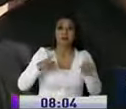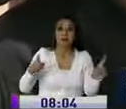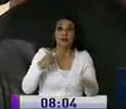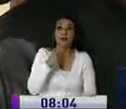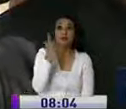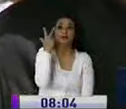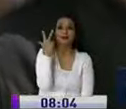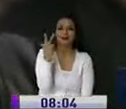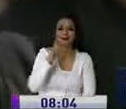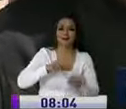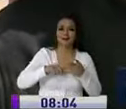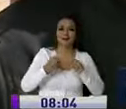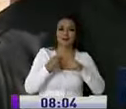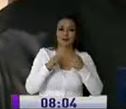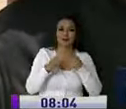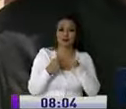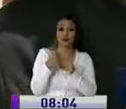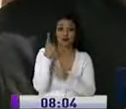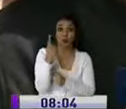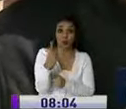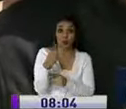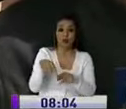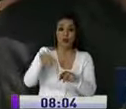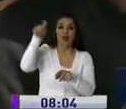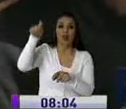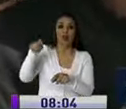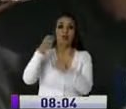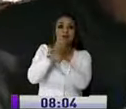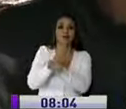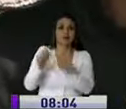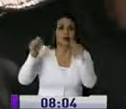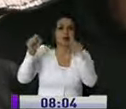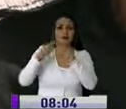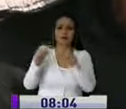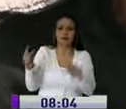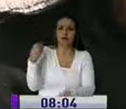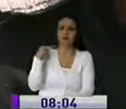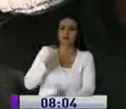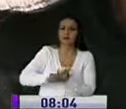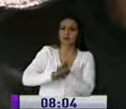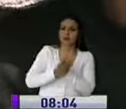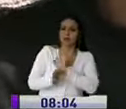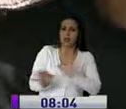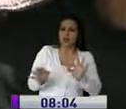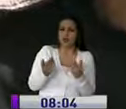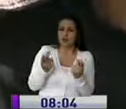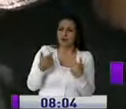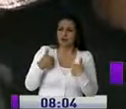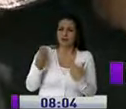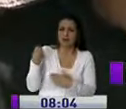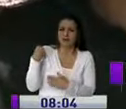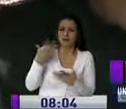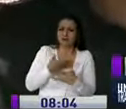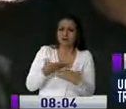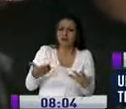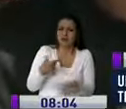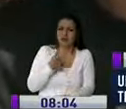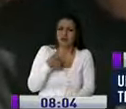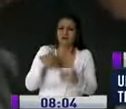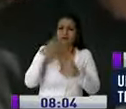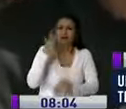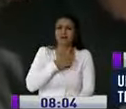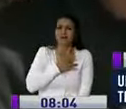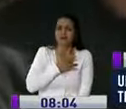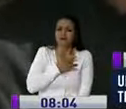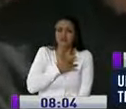tres, el uno se avanza a salir, pero lamentablemente no nos avisó, breve. Eso es lo que más me